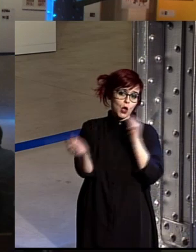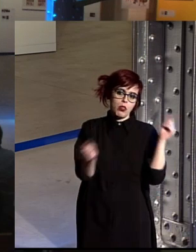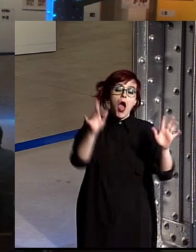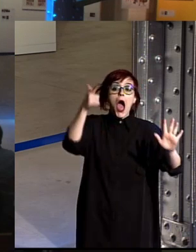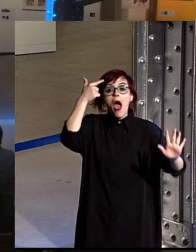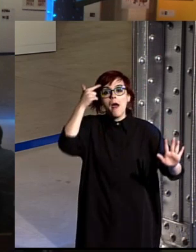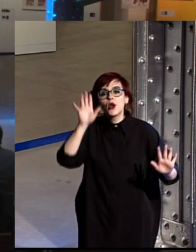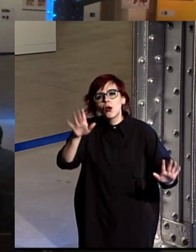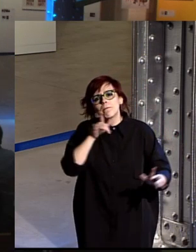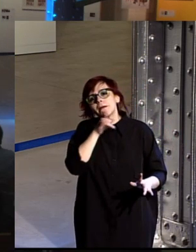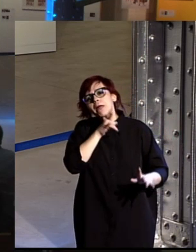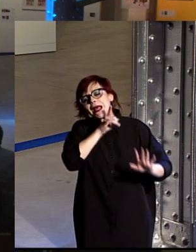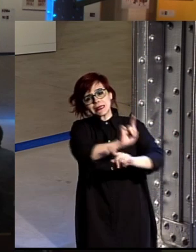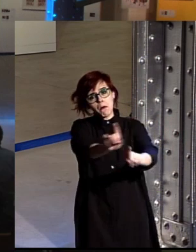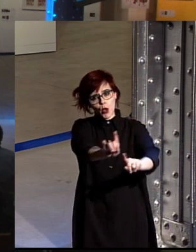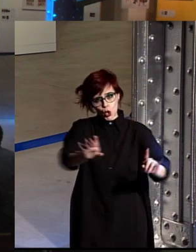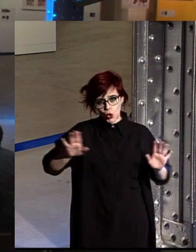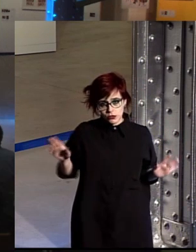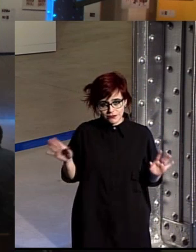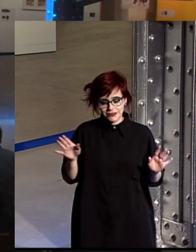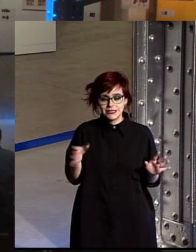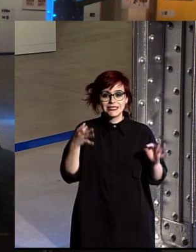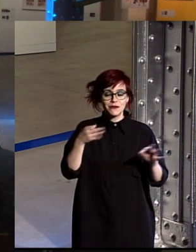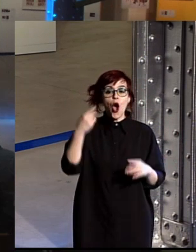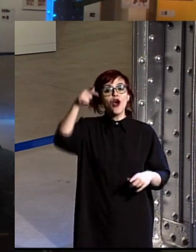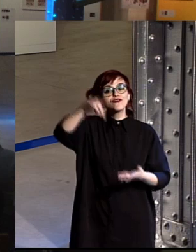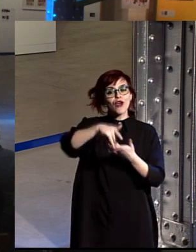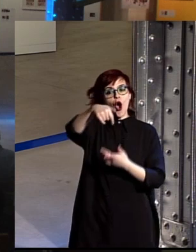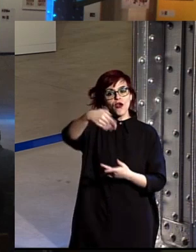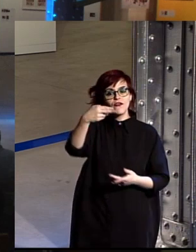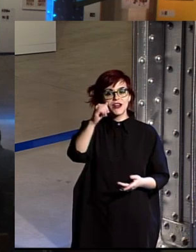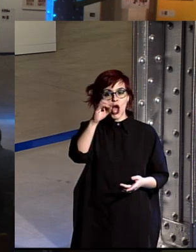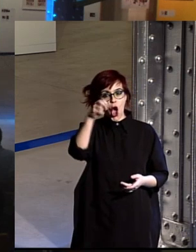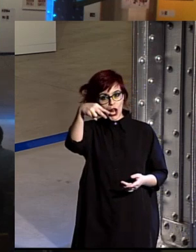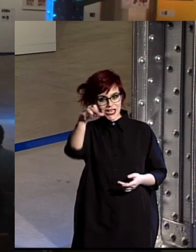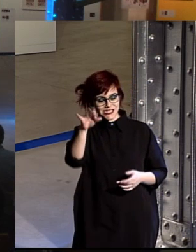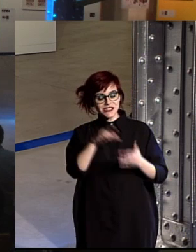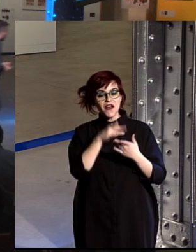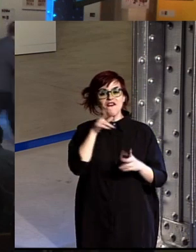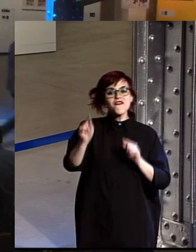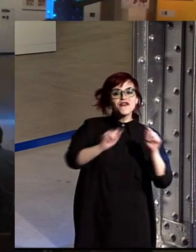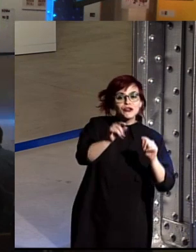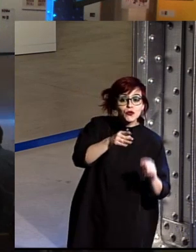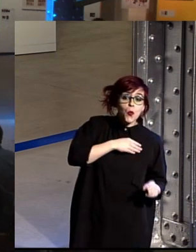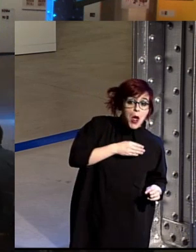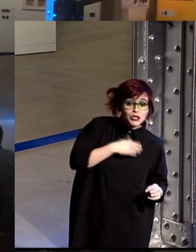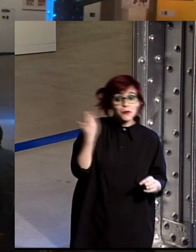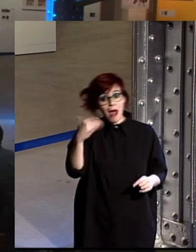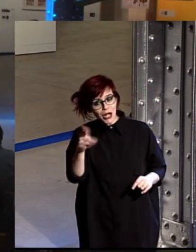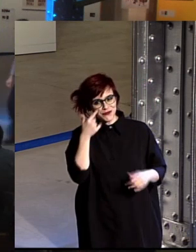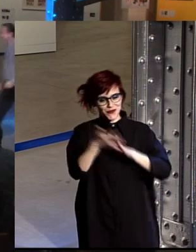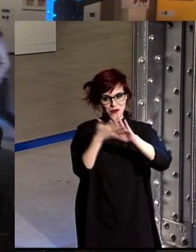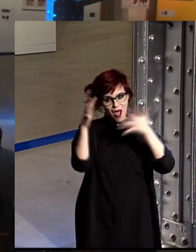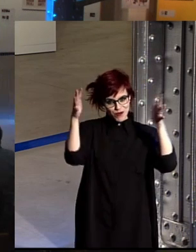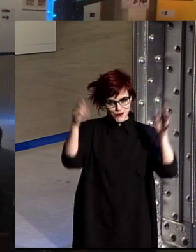dice, pero oye, eso no es tan malo. Ese papel le corresponde hoy a Carlos Briones, que nos va a hablar de virus buenos y malos. Un aplauso para él.